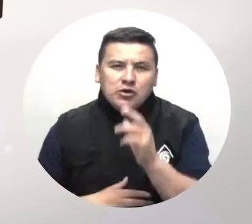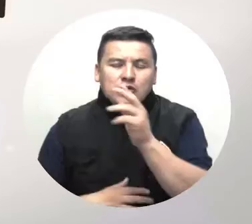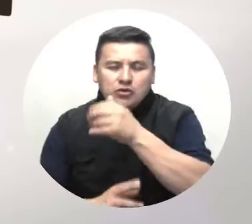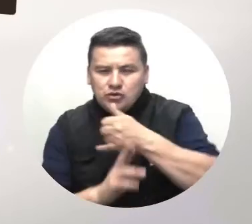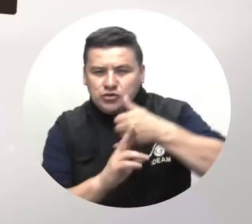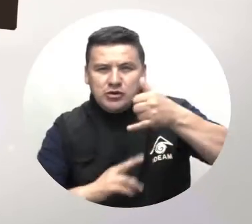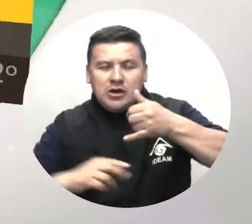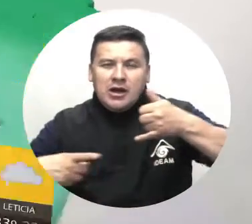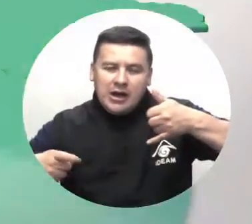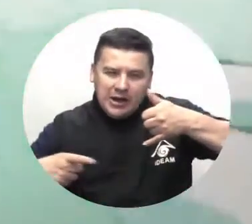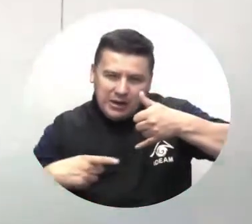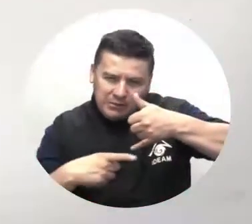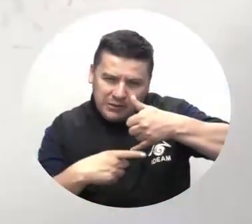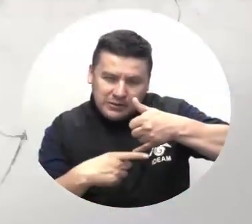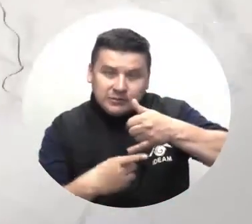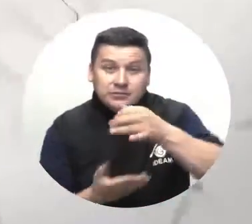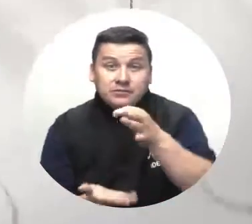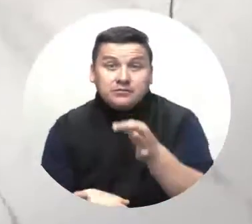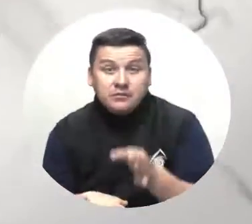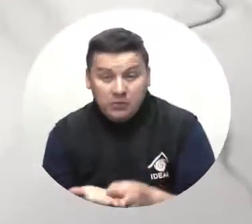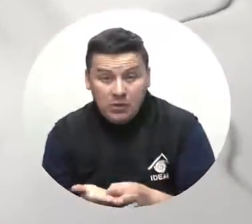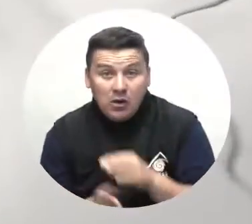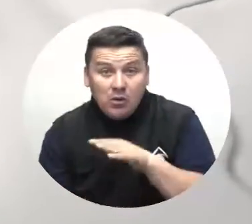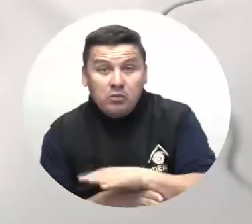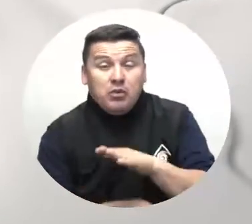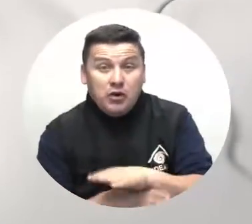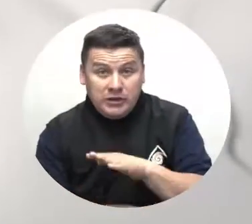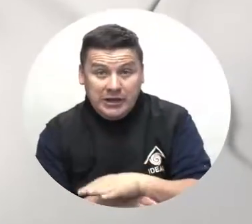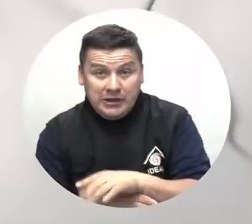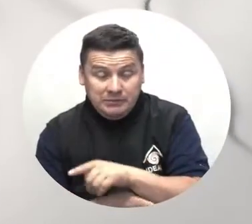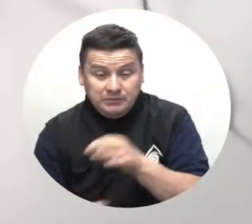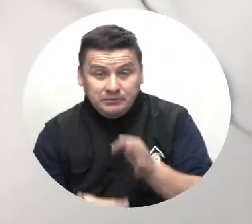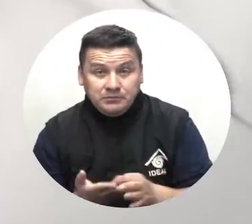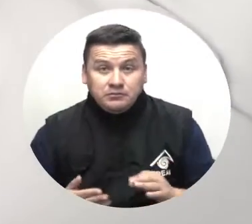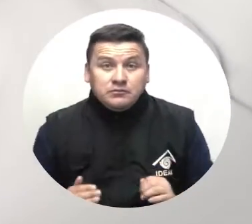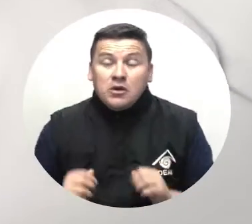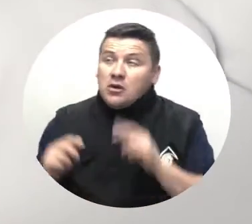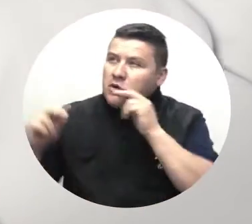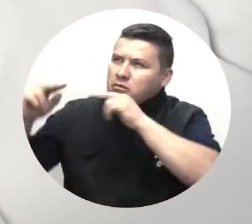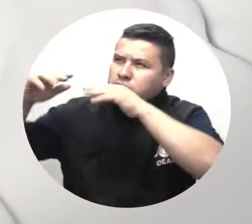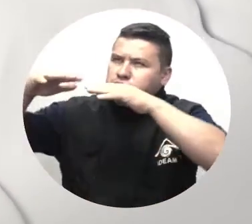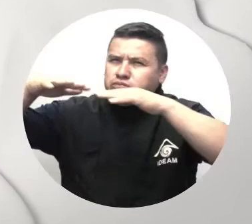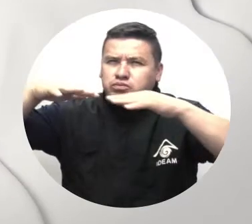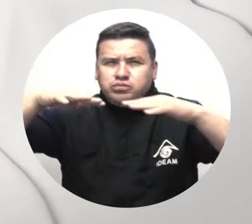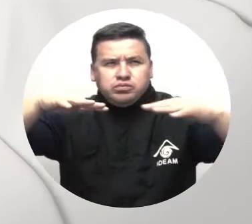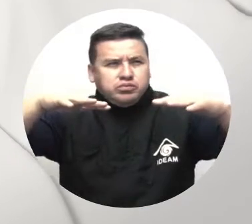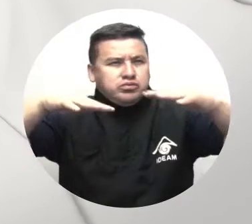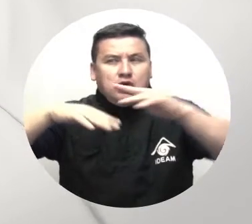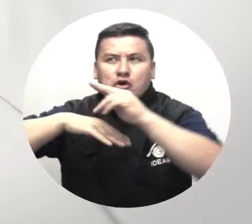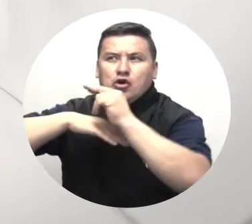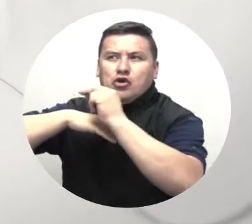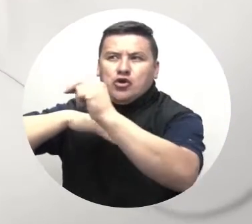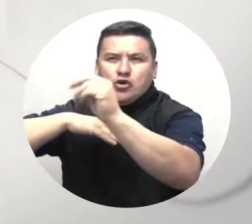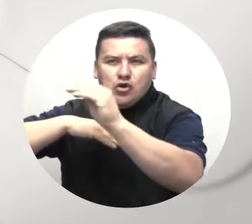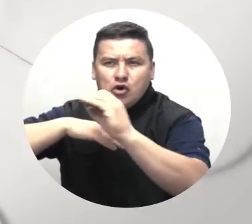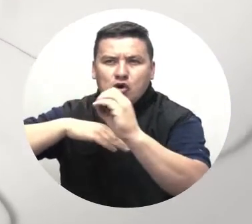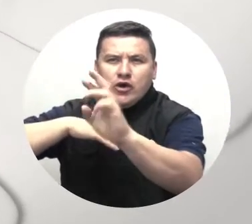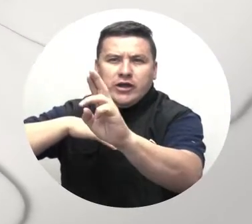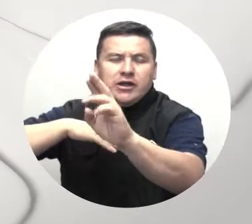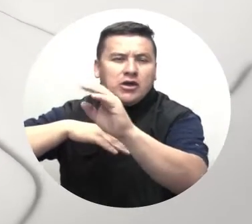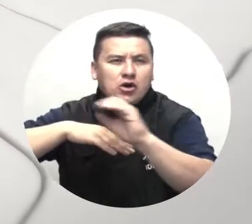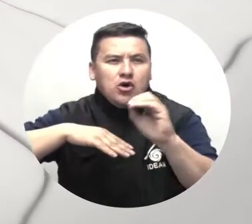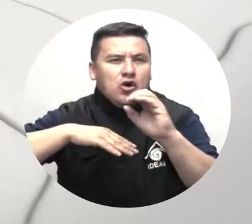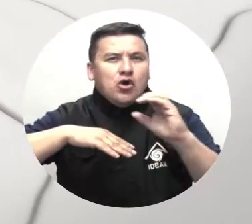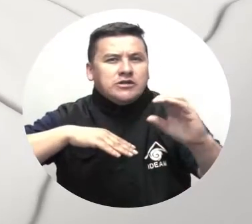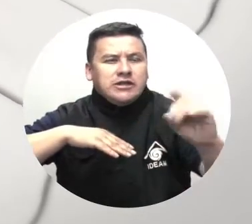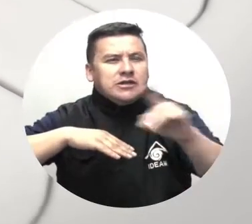Putumayo, con menor intensidad en el sur y oriente del Amazonas. Para la capital la tarde se verá con cielos nublados, con lluvias en varios